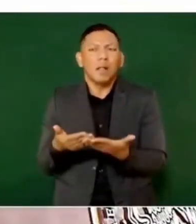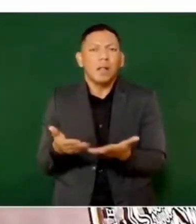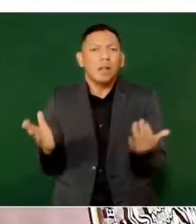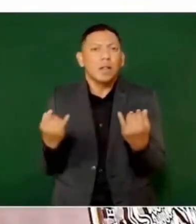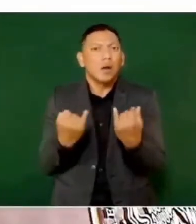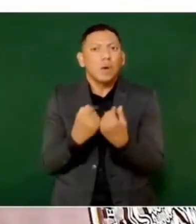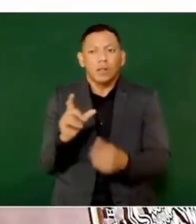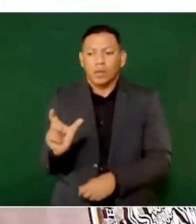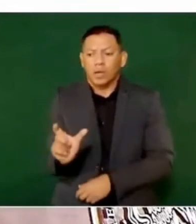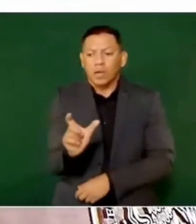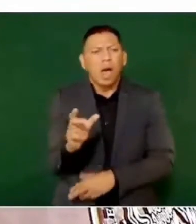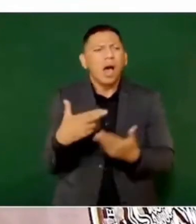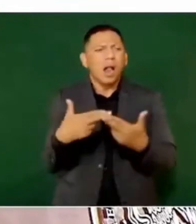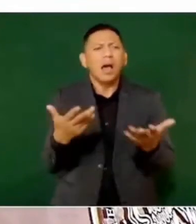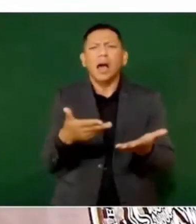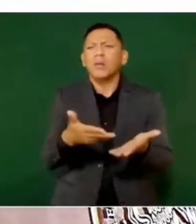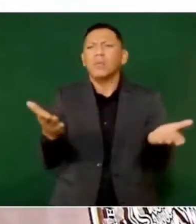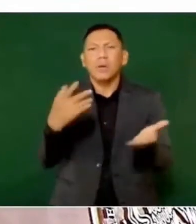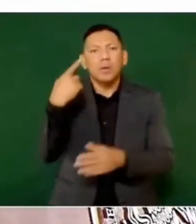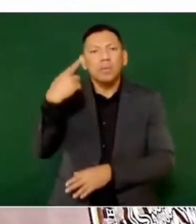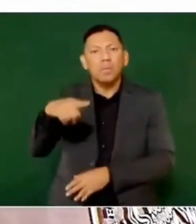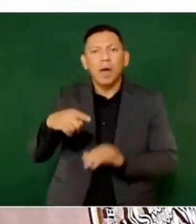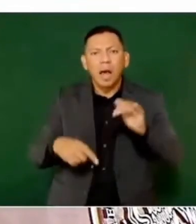tarjetas para hablar por teléfono.